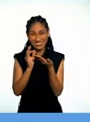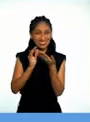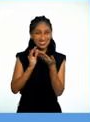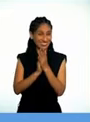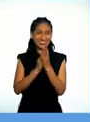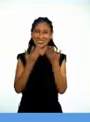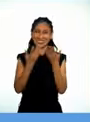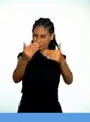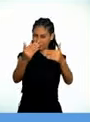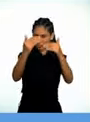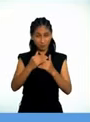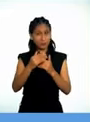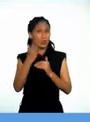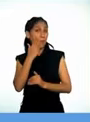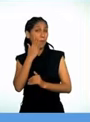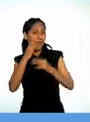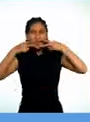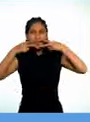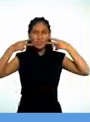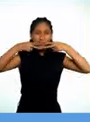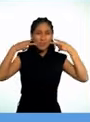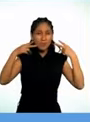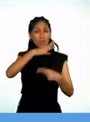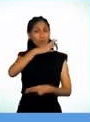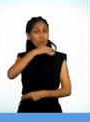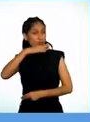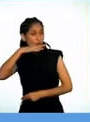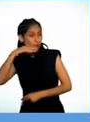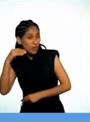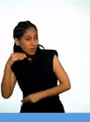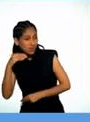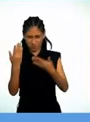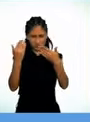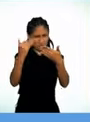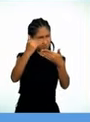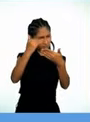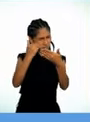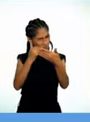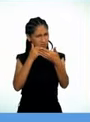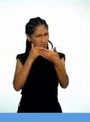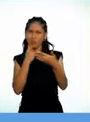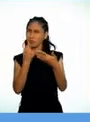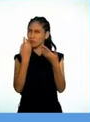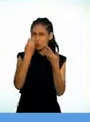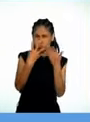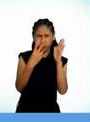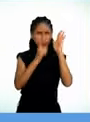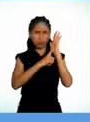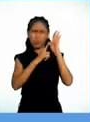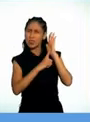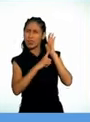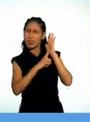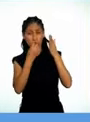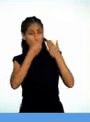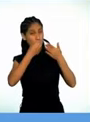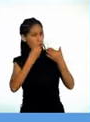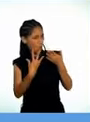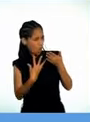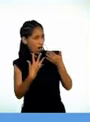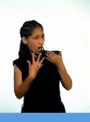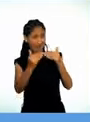madres en la sangre de dos testigos diarios y